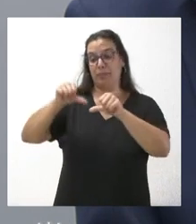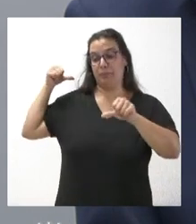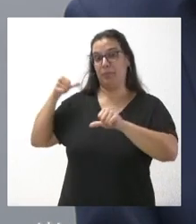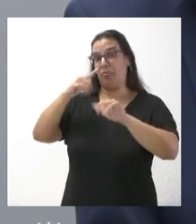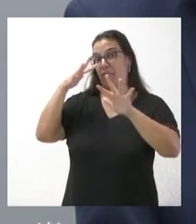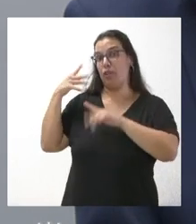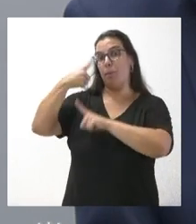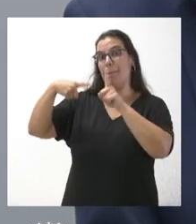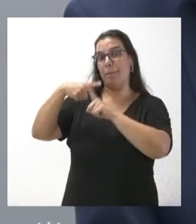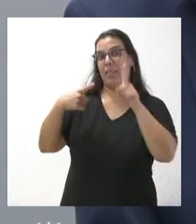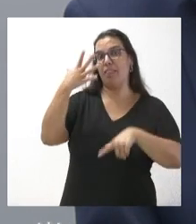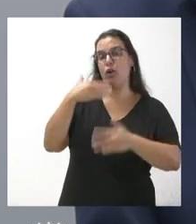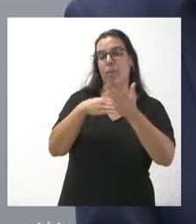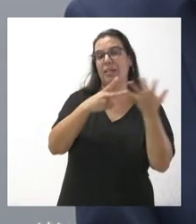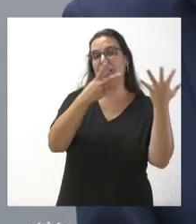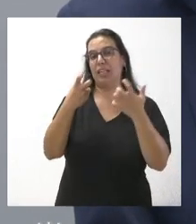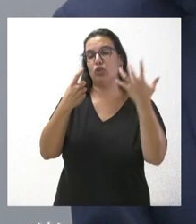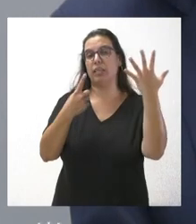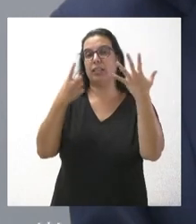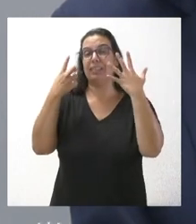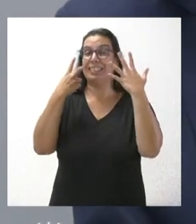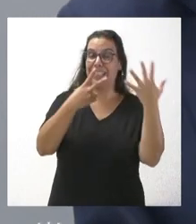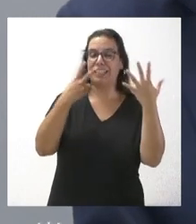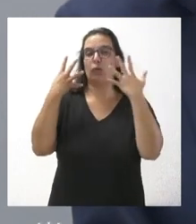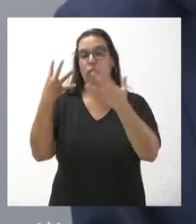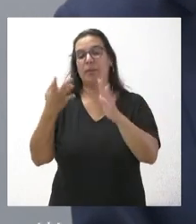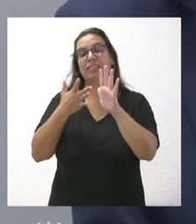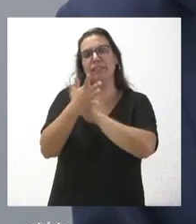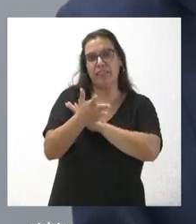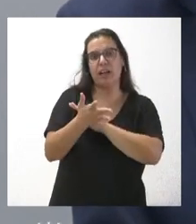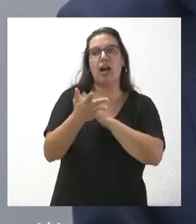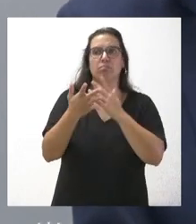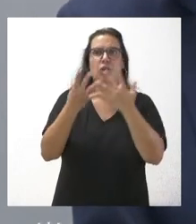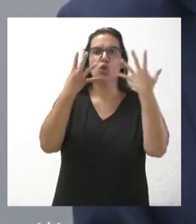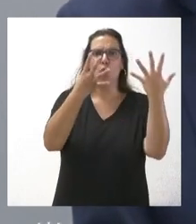en 5.679, es decir, estamos hablando, por lo tanto, de un